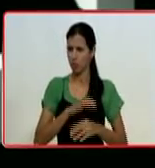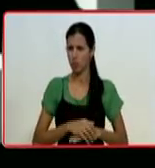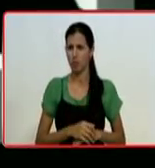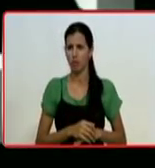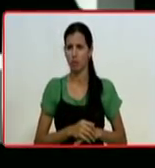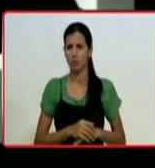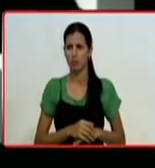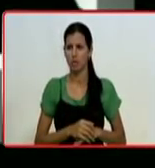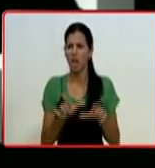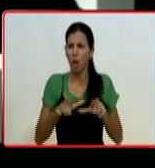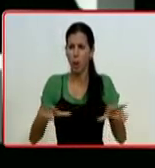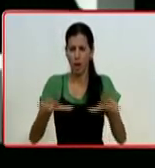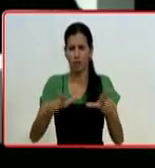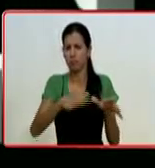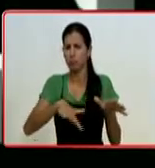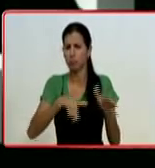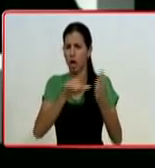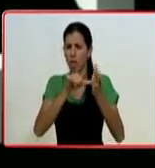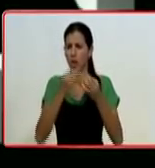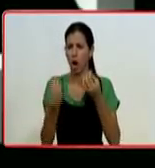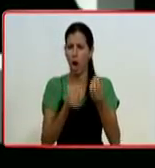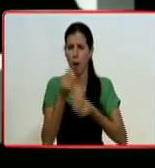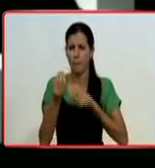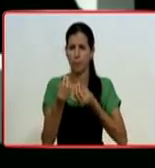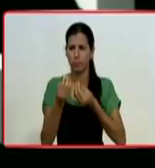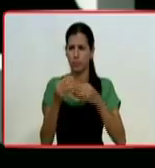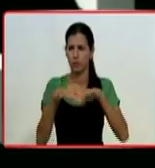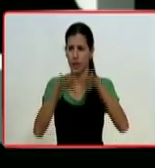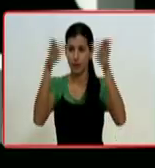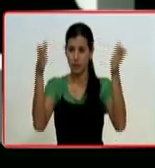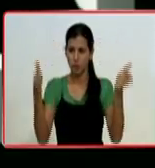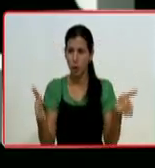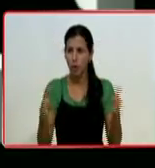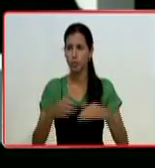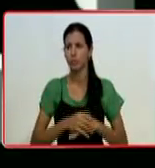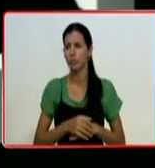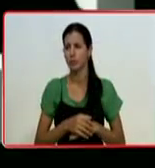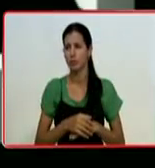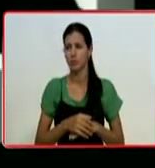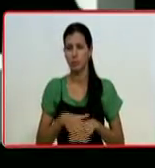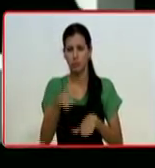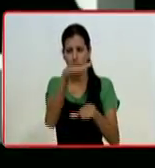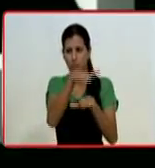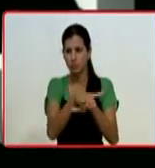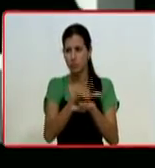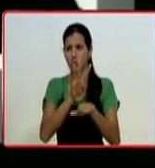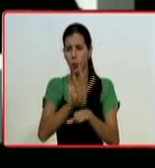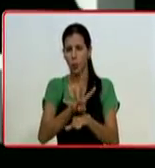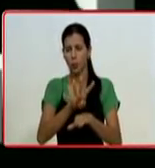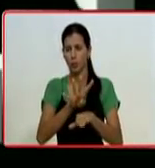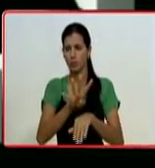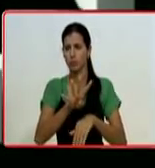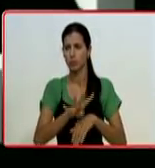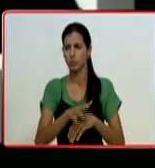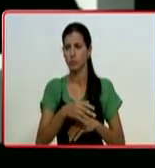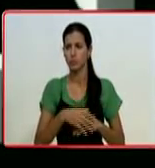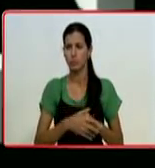¿El escenario cómo fue preparado? El escritorio, el escenario patrocinio,